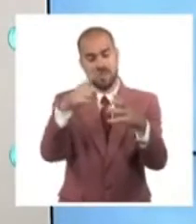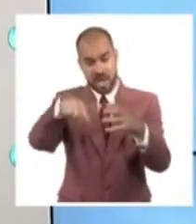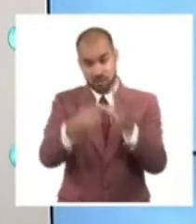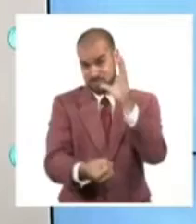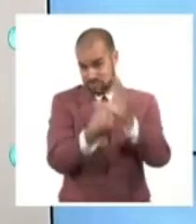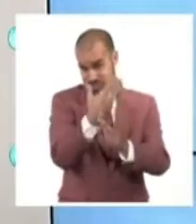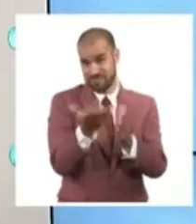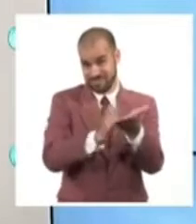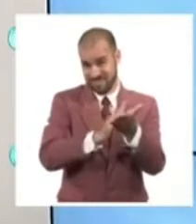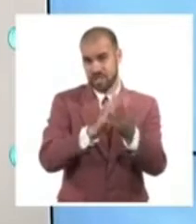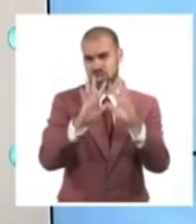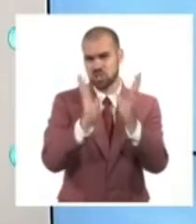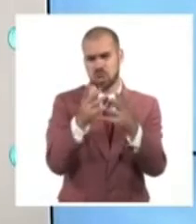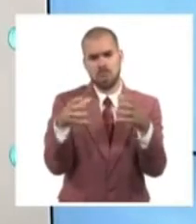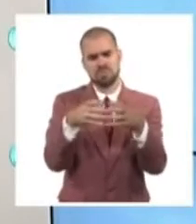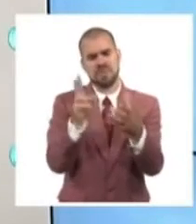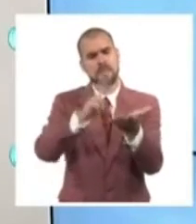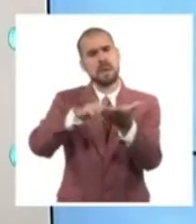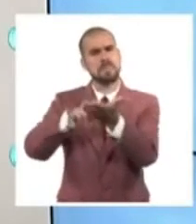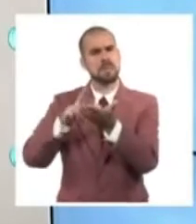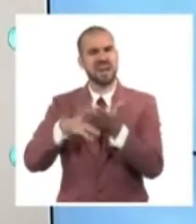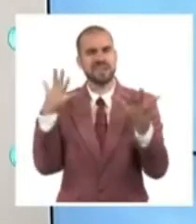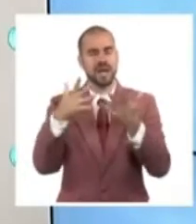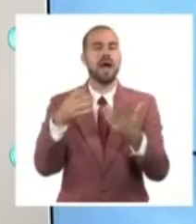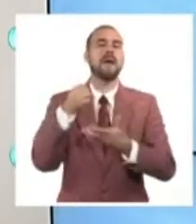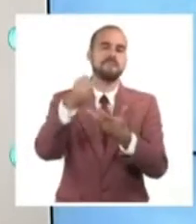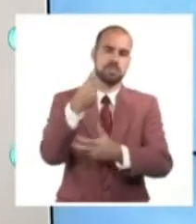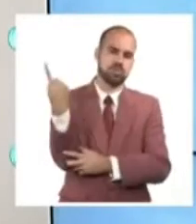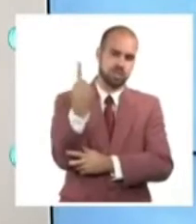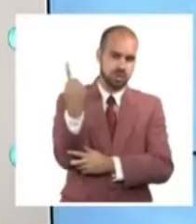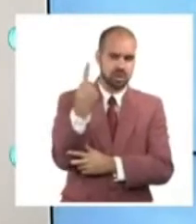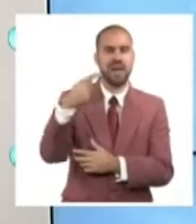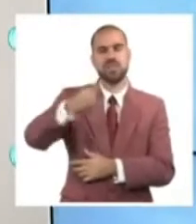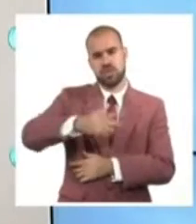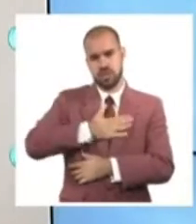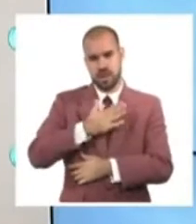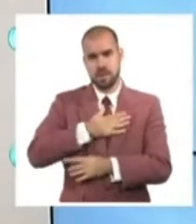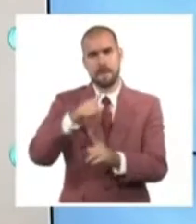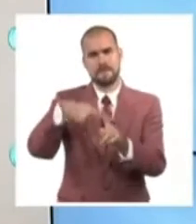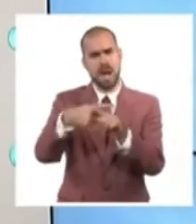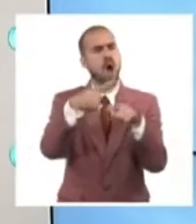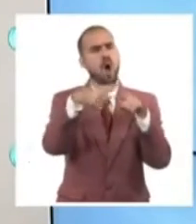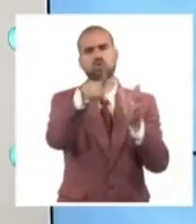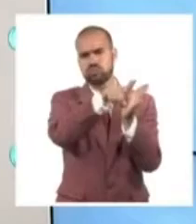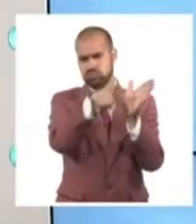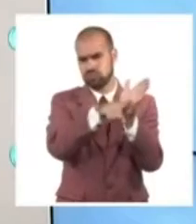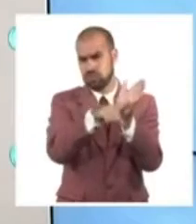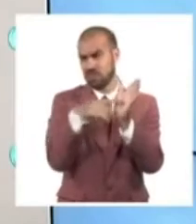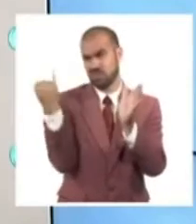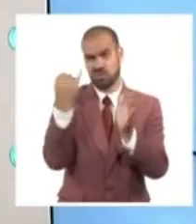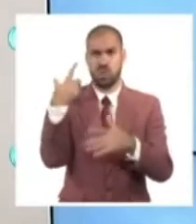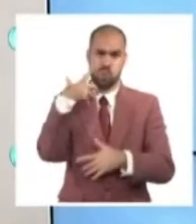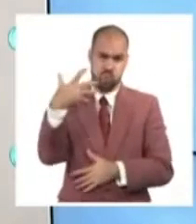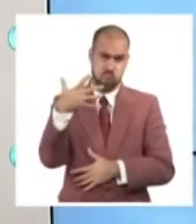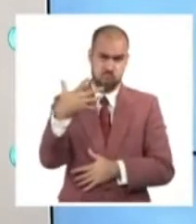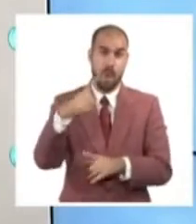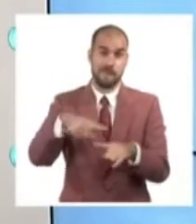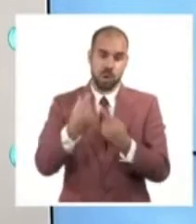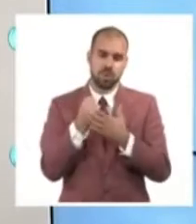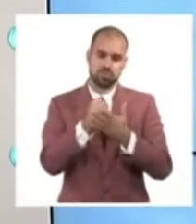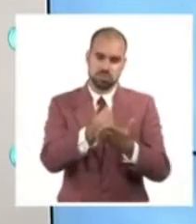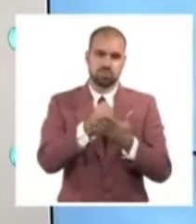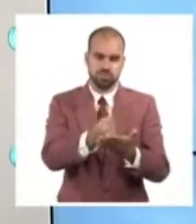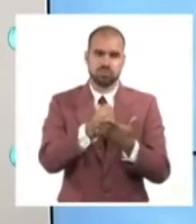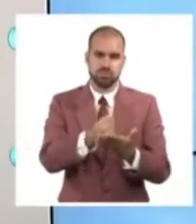lo integran los Premios Nacionales de Derecho y un grupo de juristas de referencia internacional, sí, por sus aportes, por